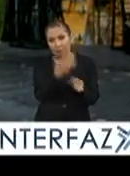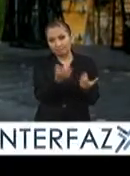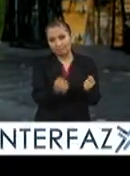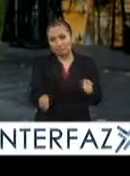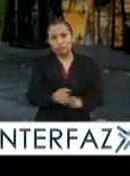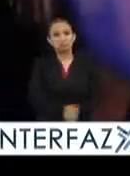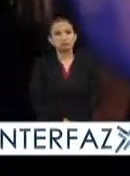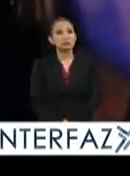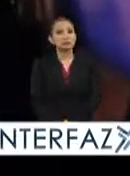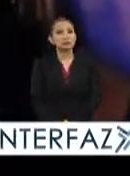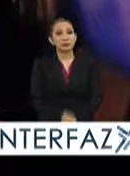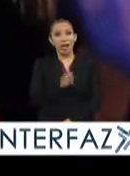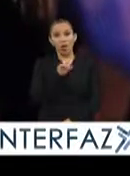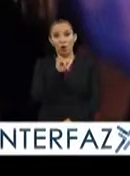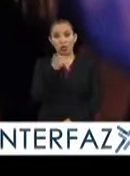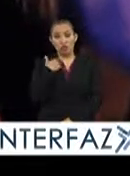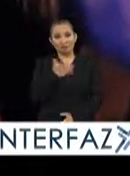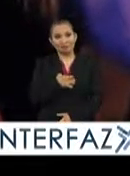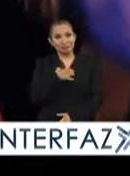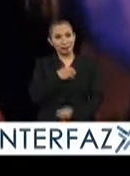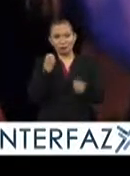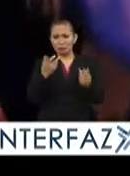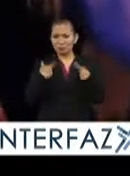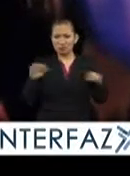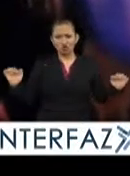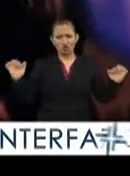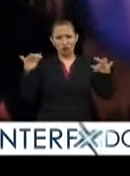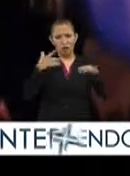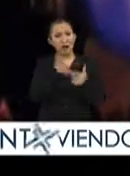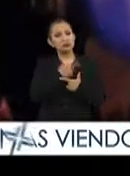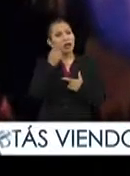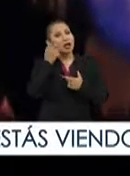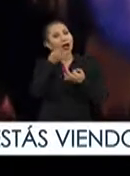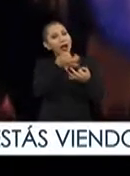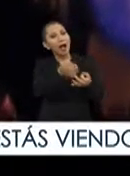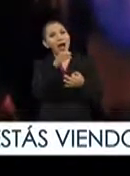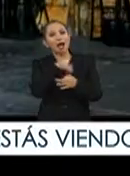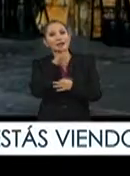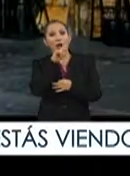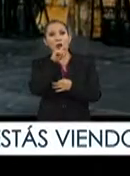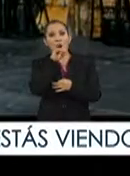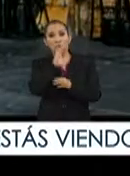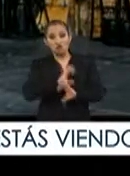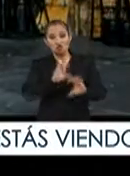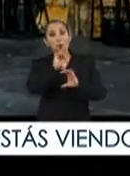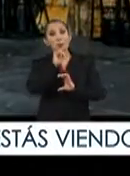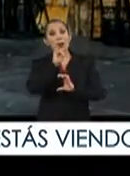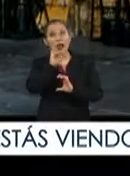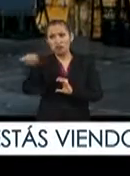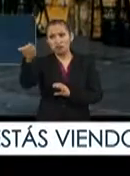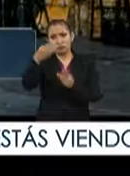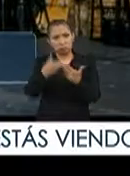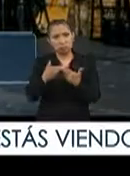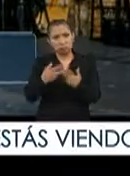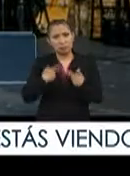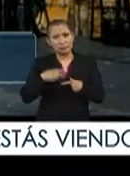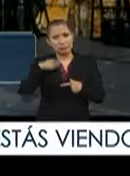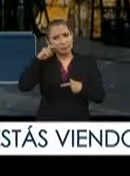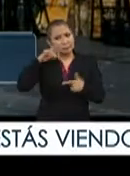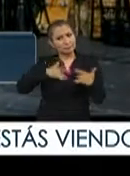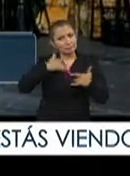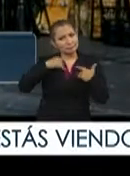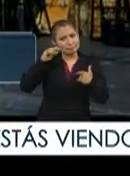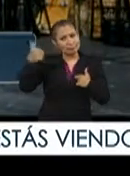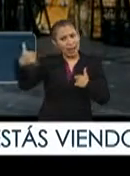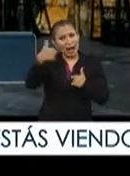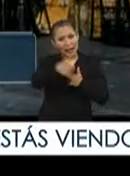erudita. Eduardo está contento por la cantidad de público que gusta de la ópera en Sao Paulo. Hay bastante público, se percibe